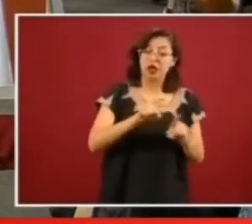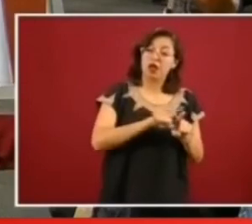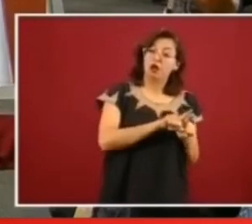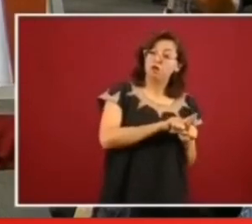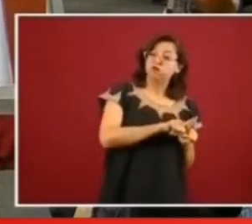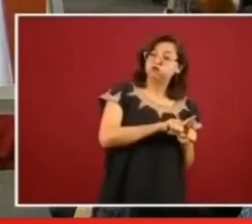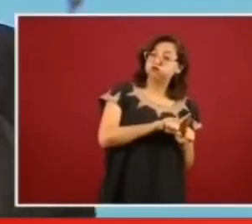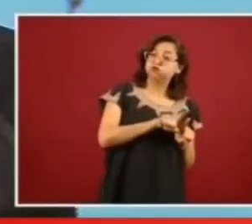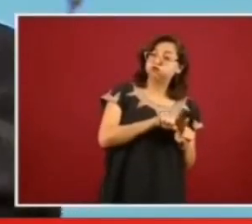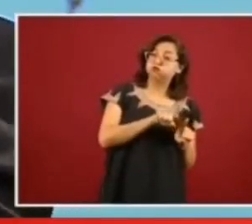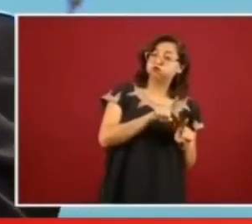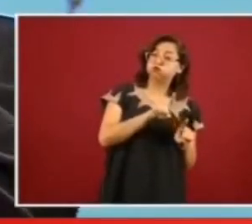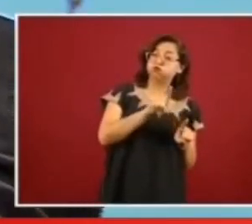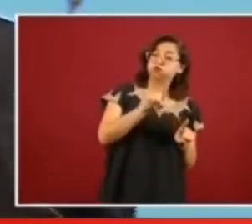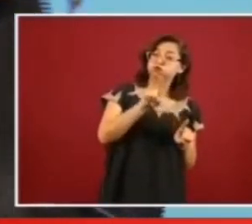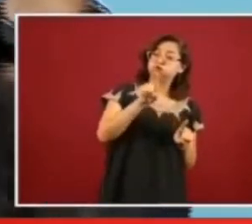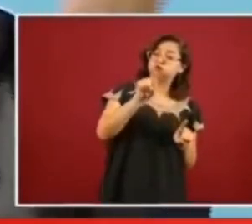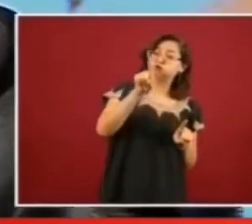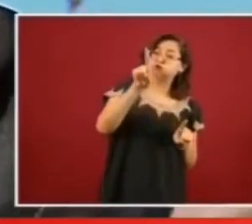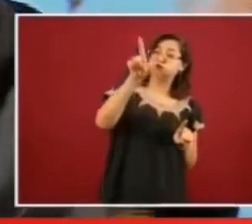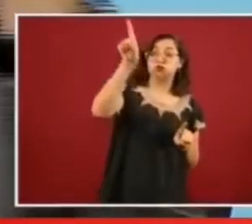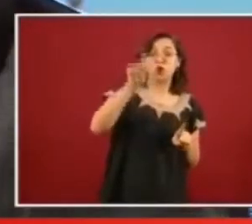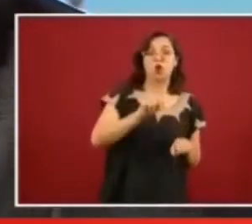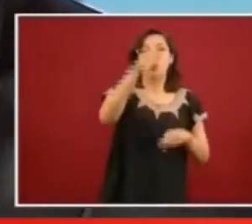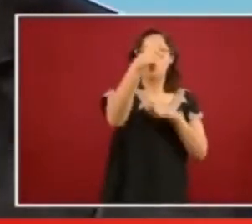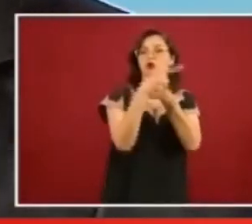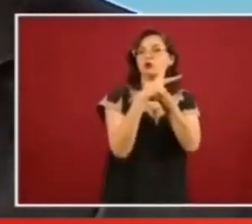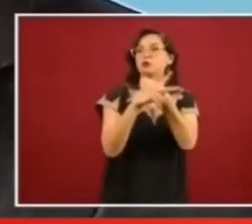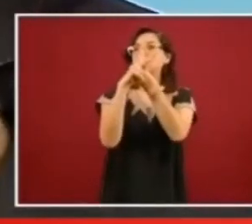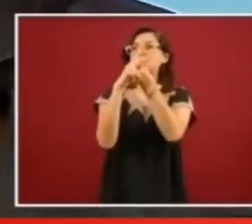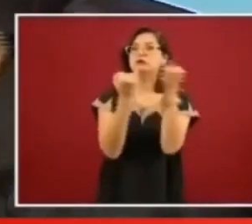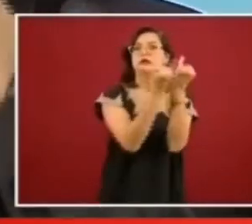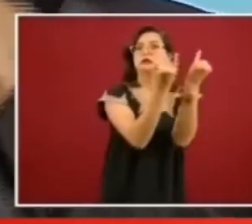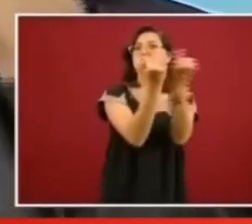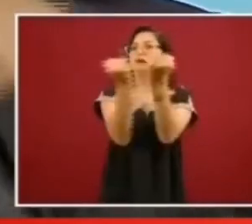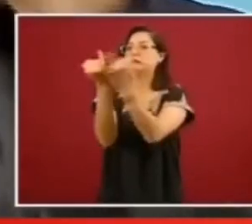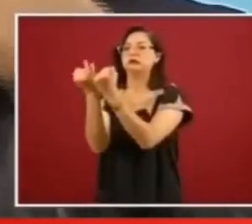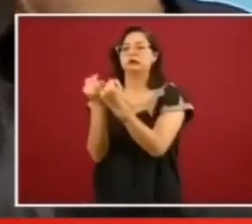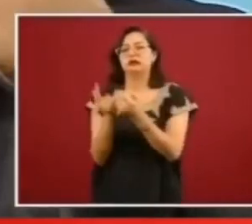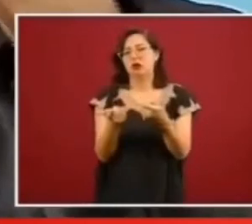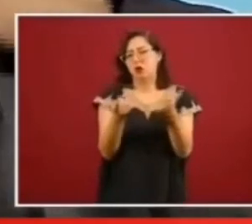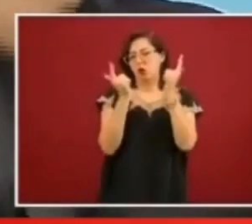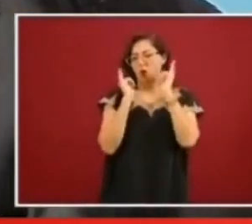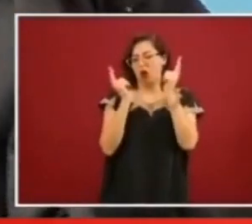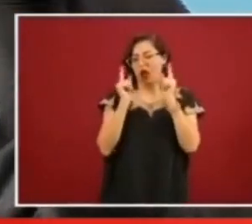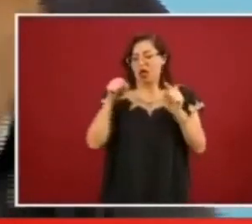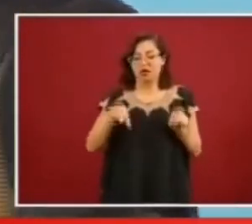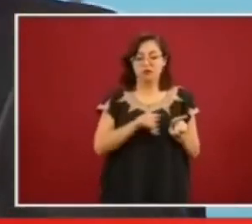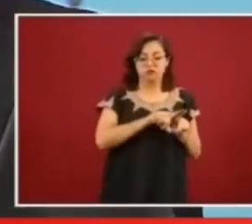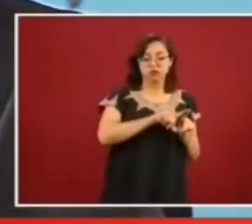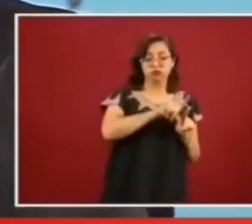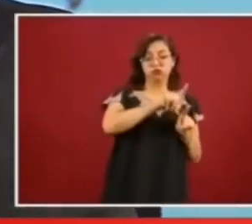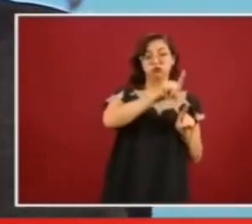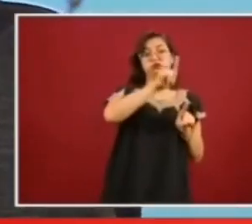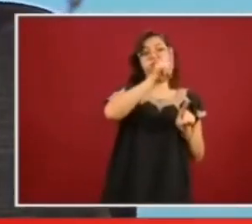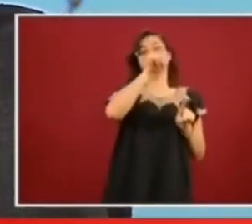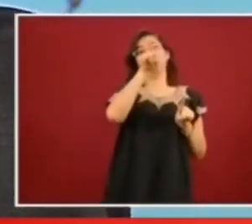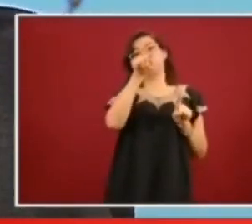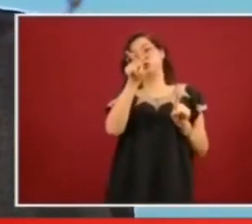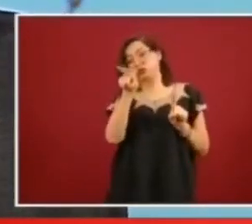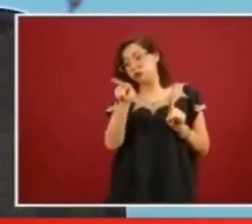como ocurrió en otros países, empieza a estar más inclinada hacia abajo. Eso quiere decir que cada día va habiendo menor cantidad